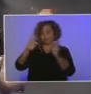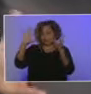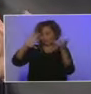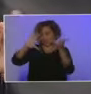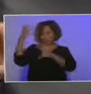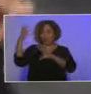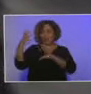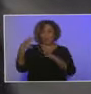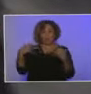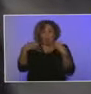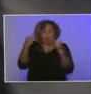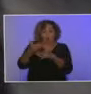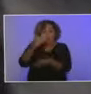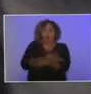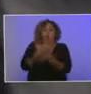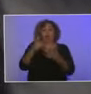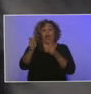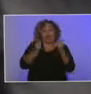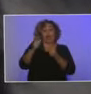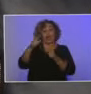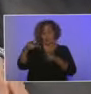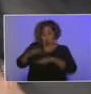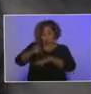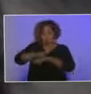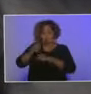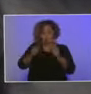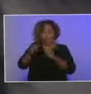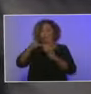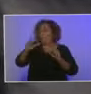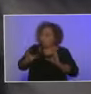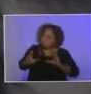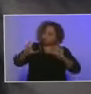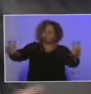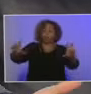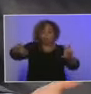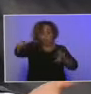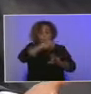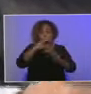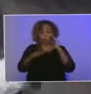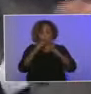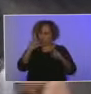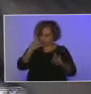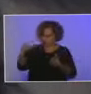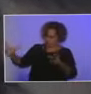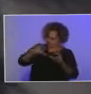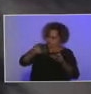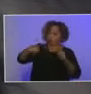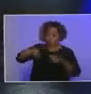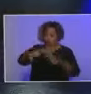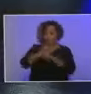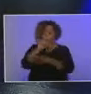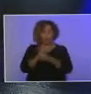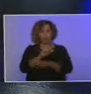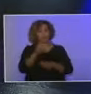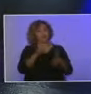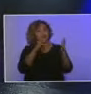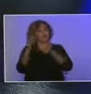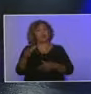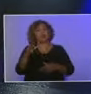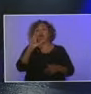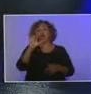sabemos, lo quiso controlar el gobierno estatal y no quiso dárselo a quien verdaderamente... Salió Ricky y Wanda sigue con la misma